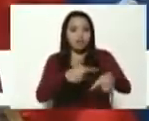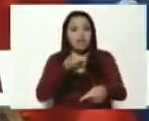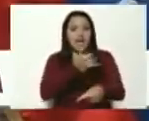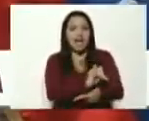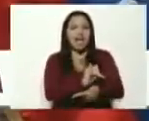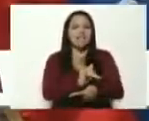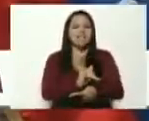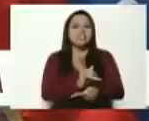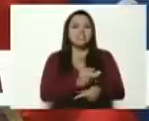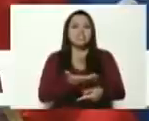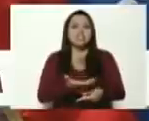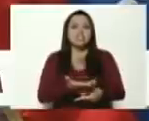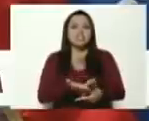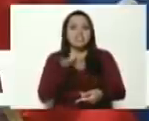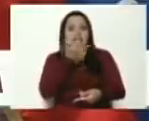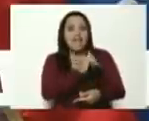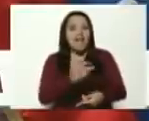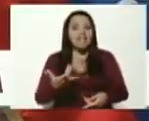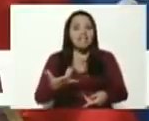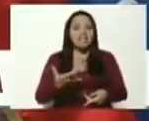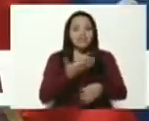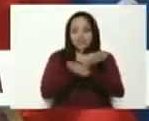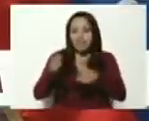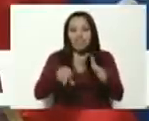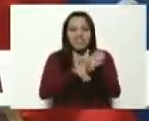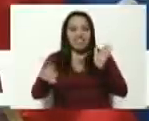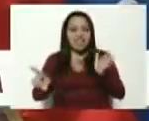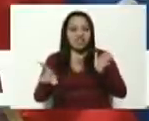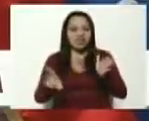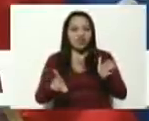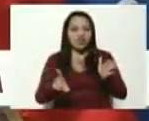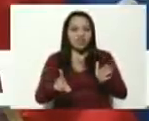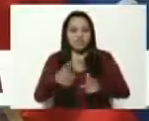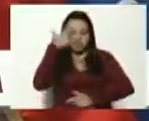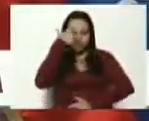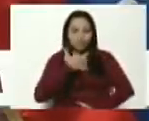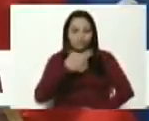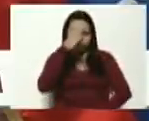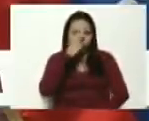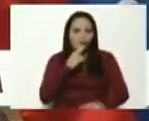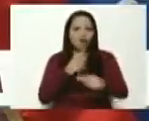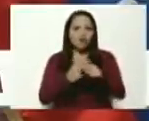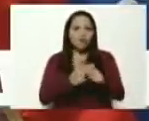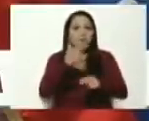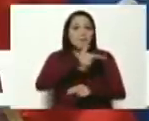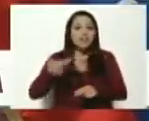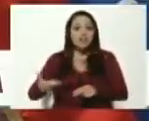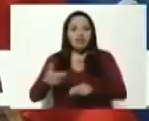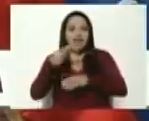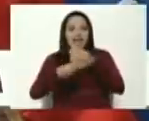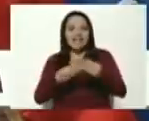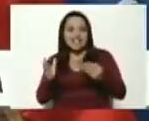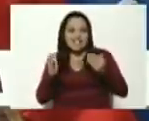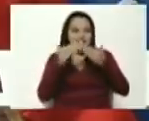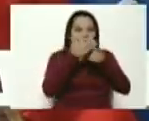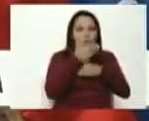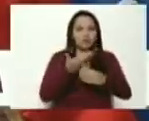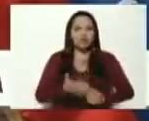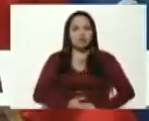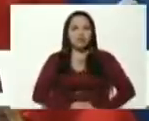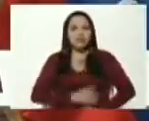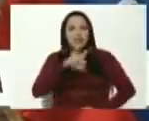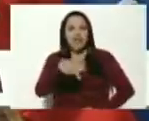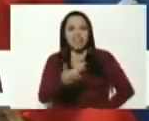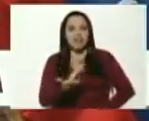sus derechos y su dignidad por delincuentes que las secuestran para lucrarse con